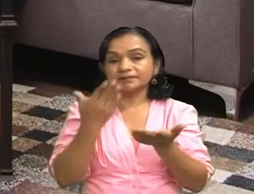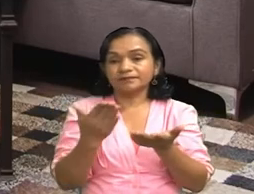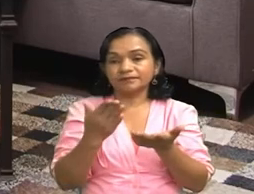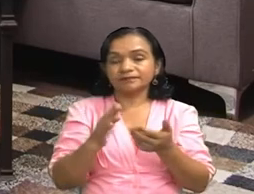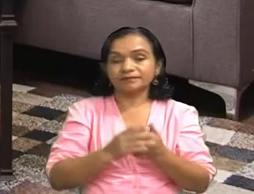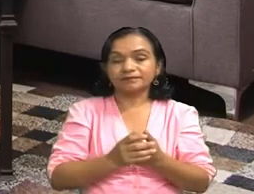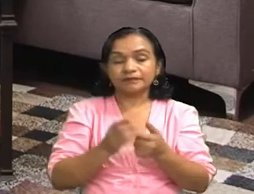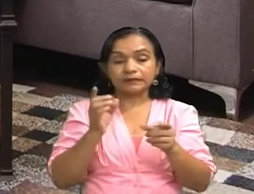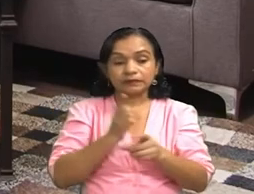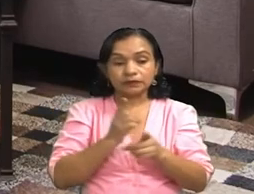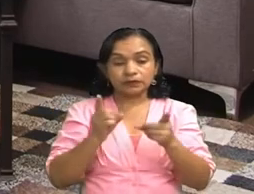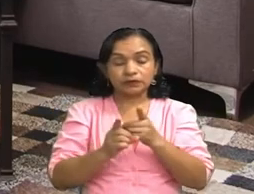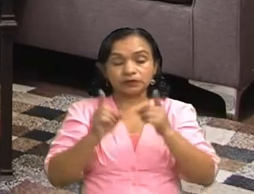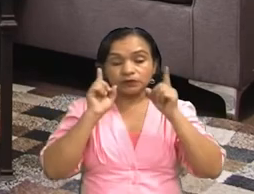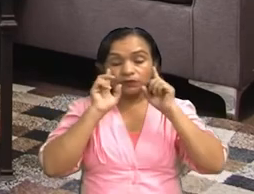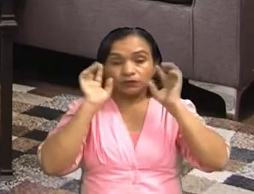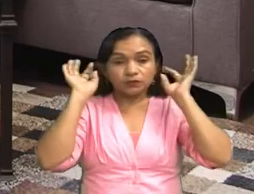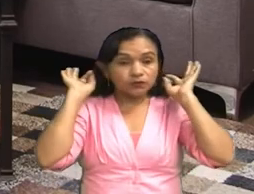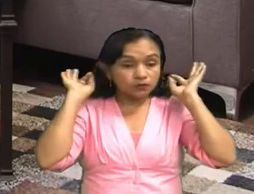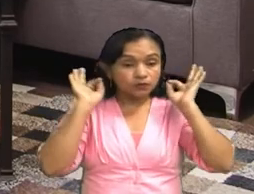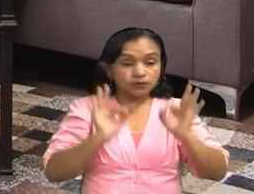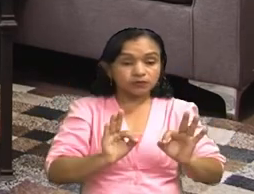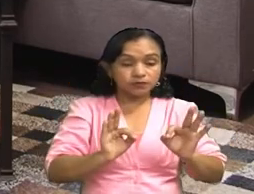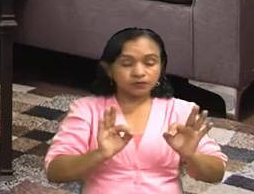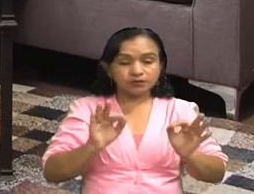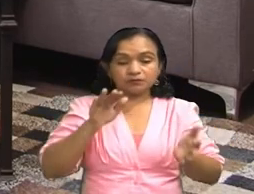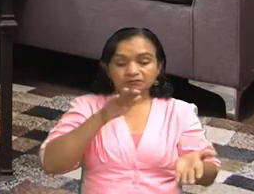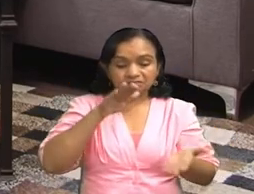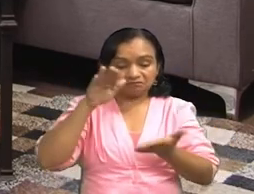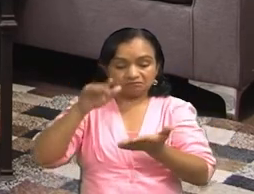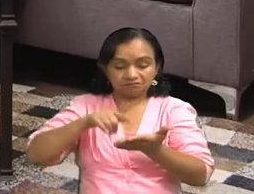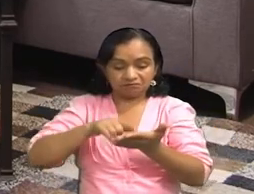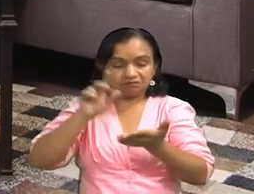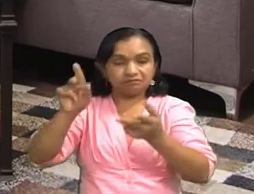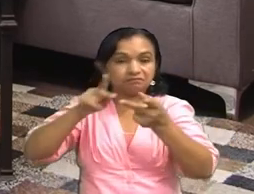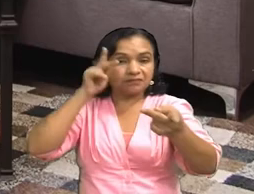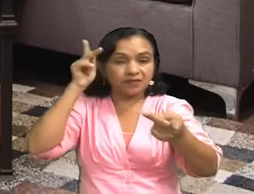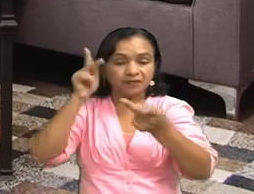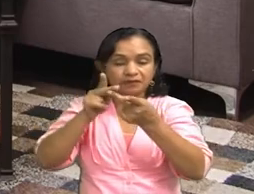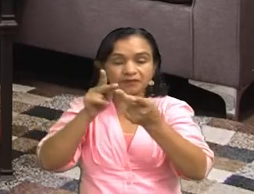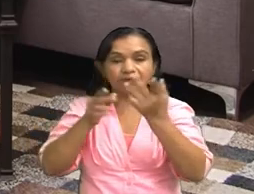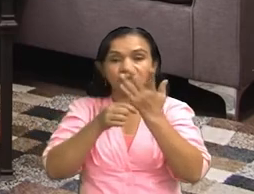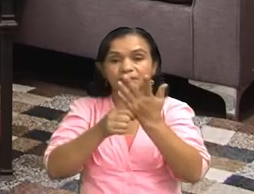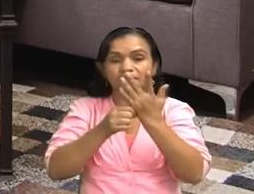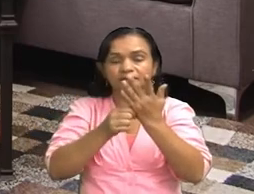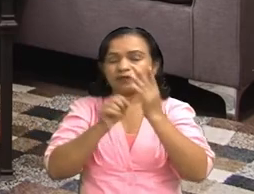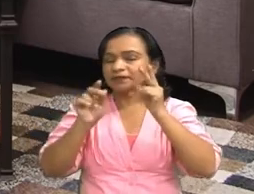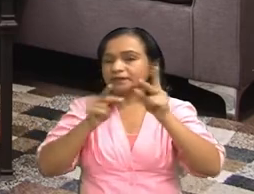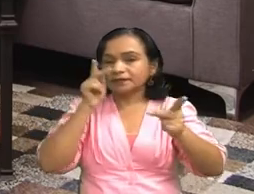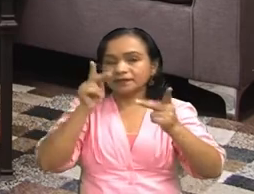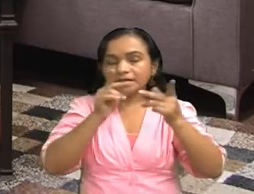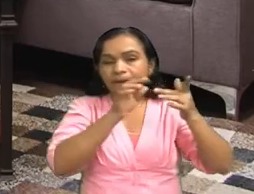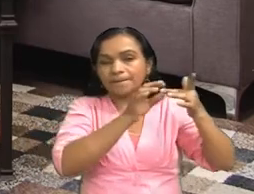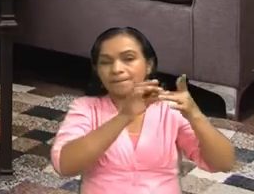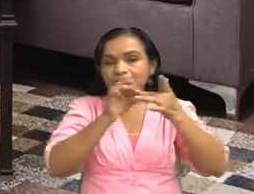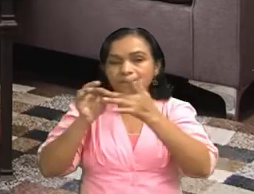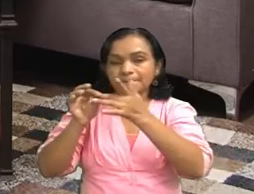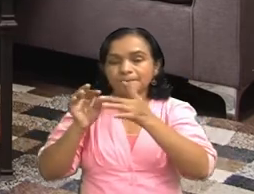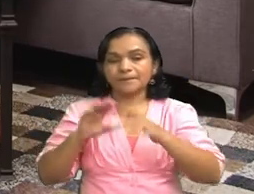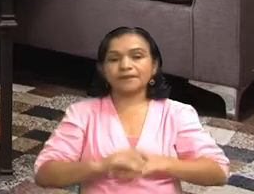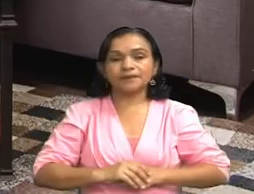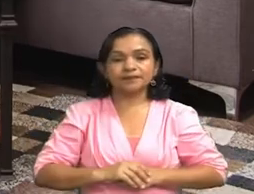son exigentes y nosotros brindamos calidad en la línea de carne, son carnes exquisitas, porque cada